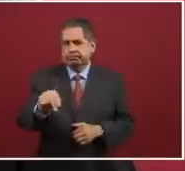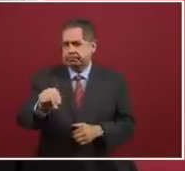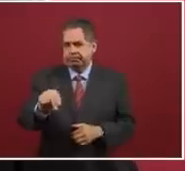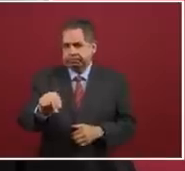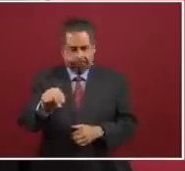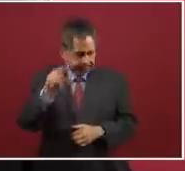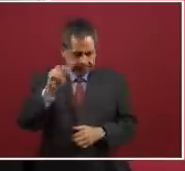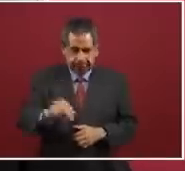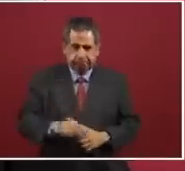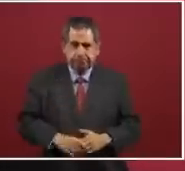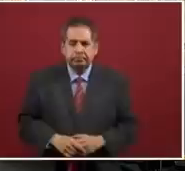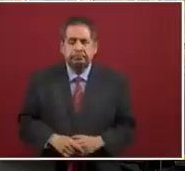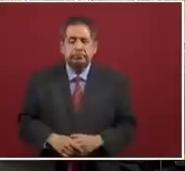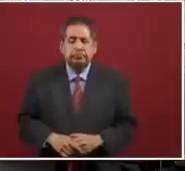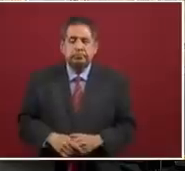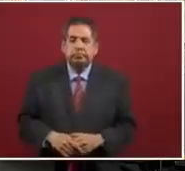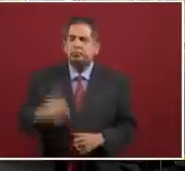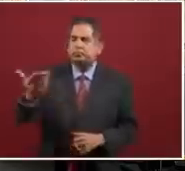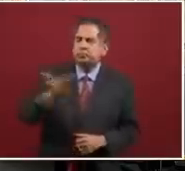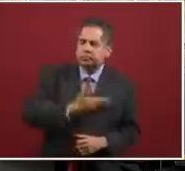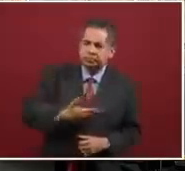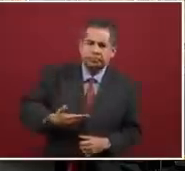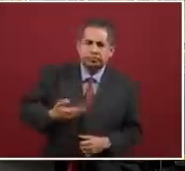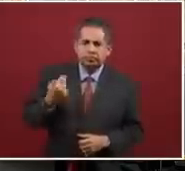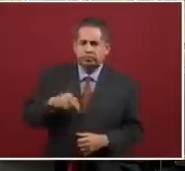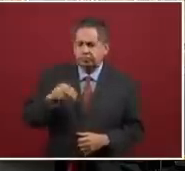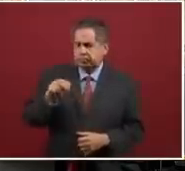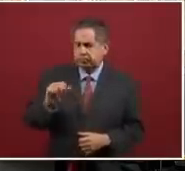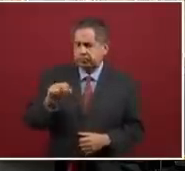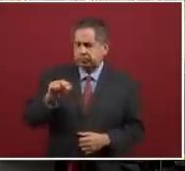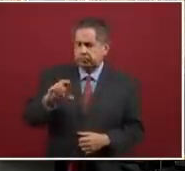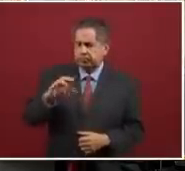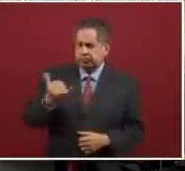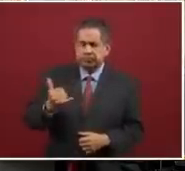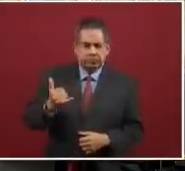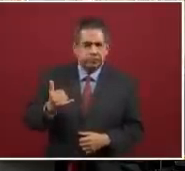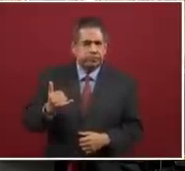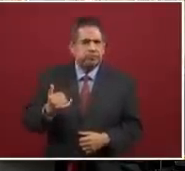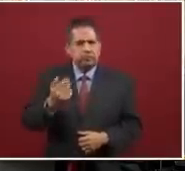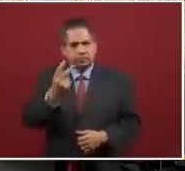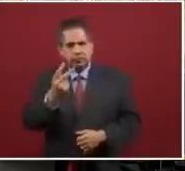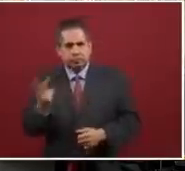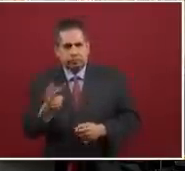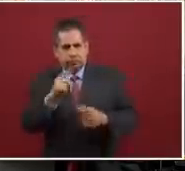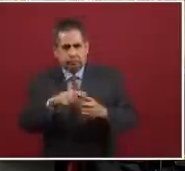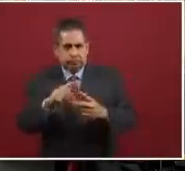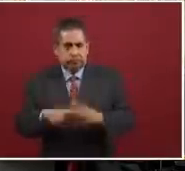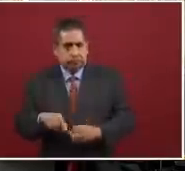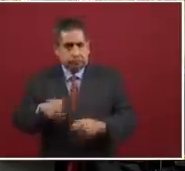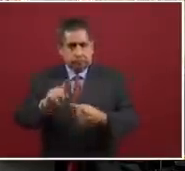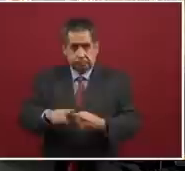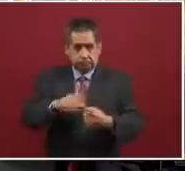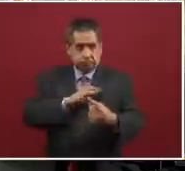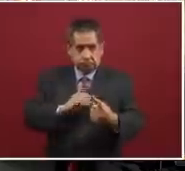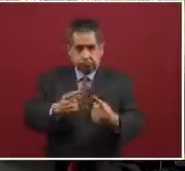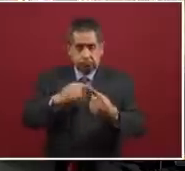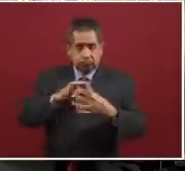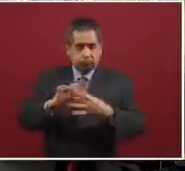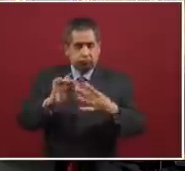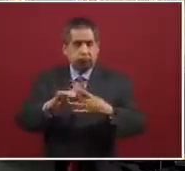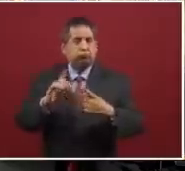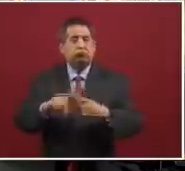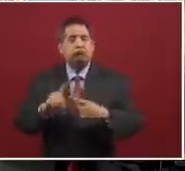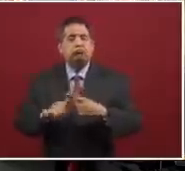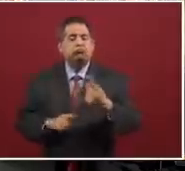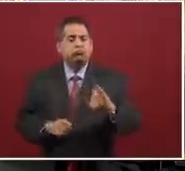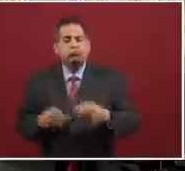casos. Presidente, Nancy Flores, de la revista Contralínea. Dos temas. Primero, si nos pudiera aclarar